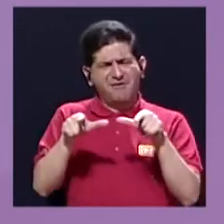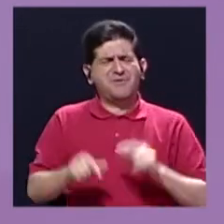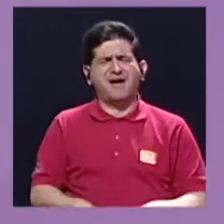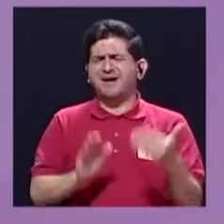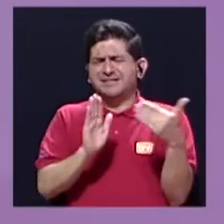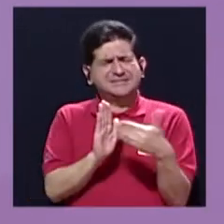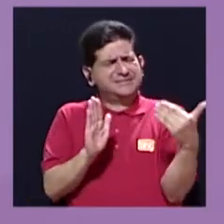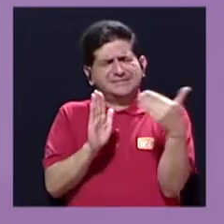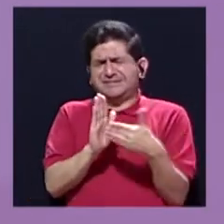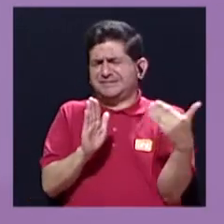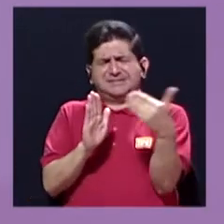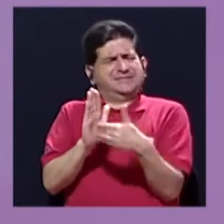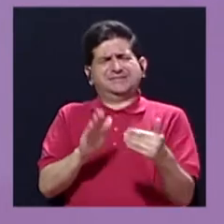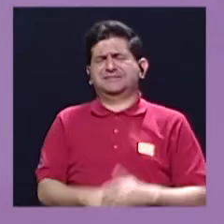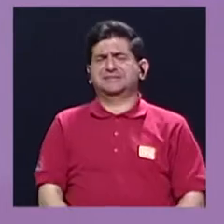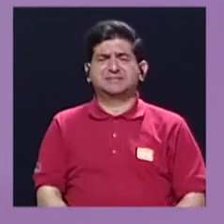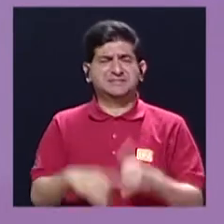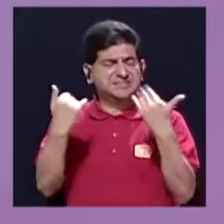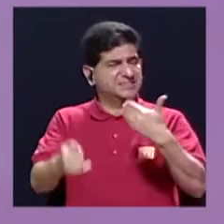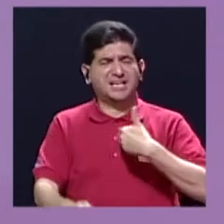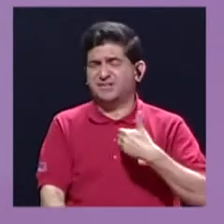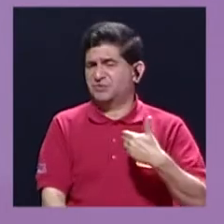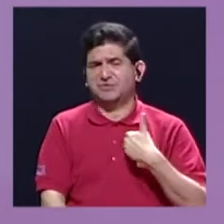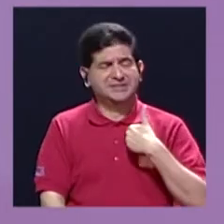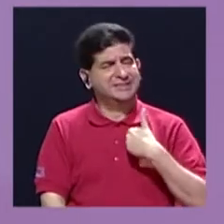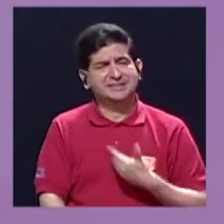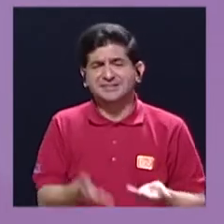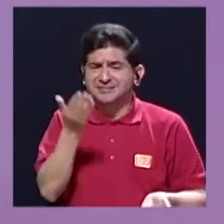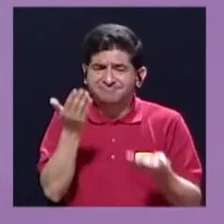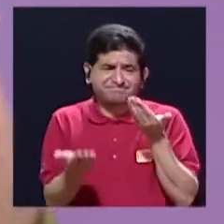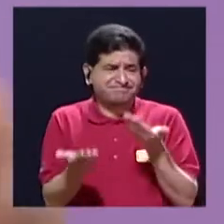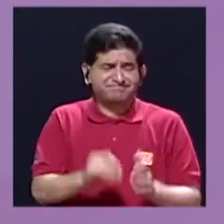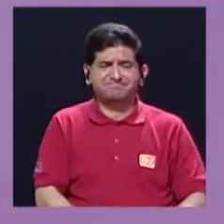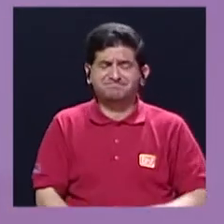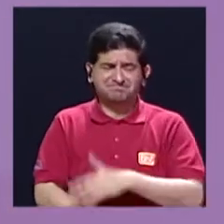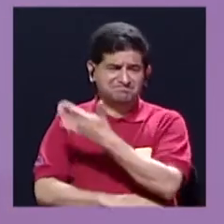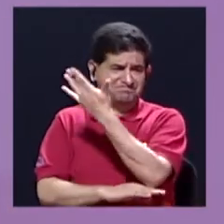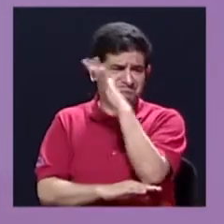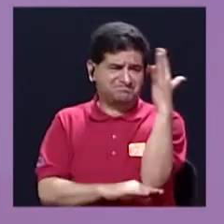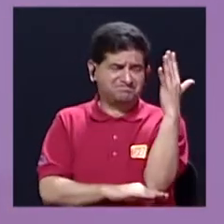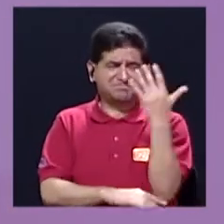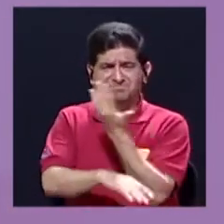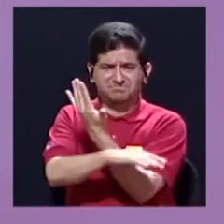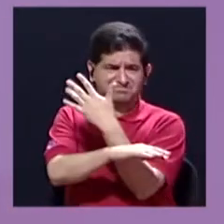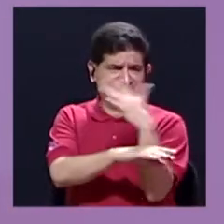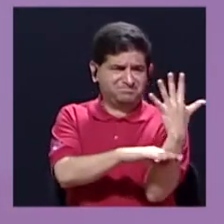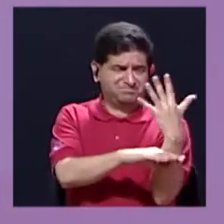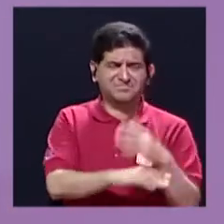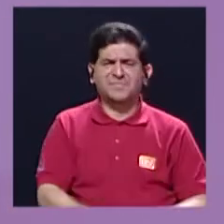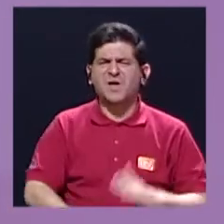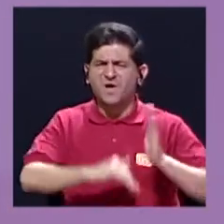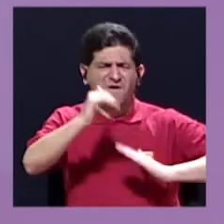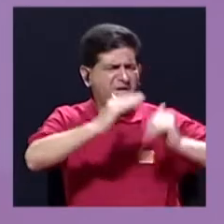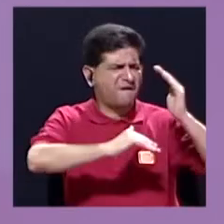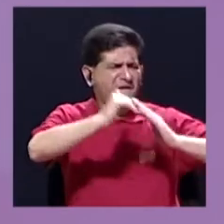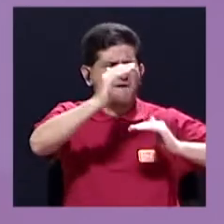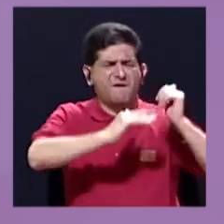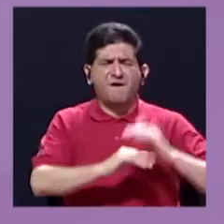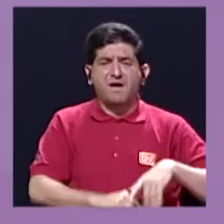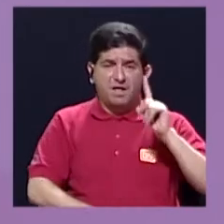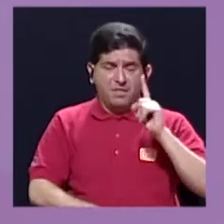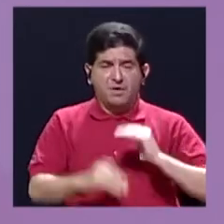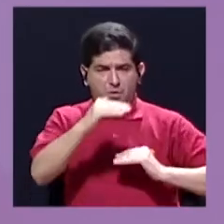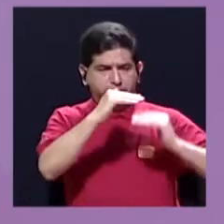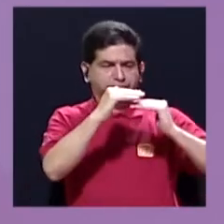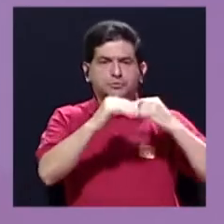degradadas, que ya no poseen vegetación, árboles, muchas construcciones de un piso,